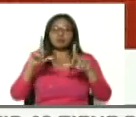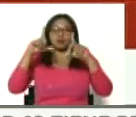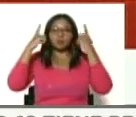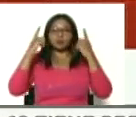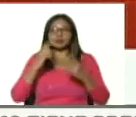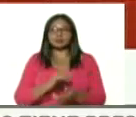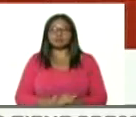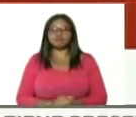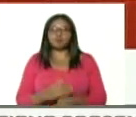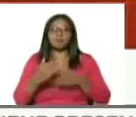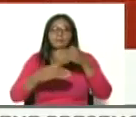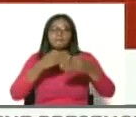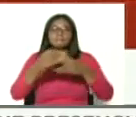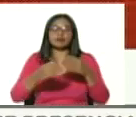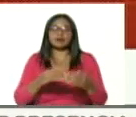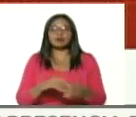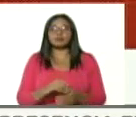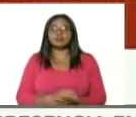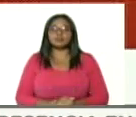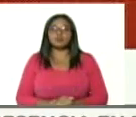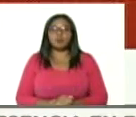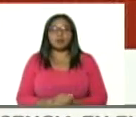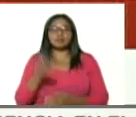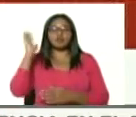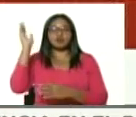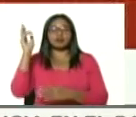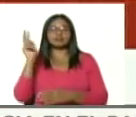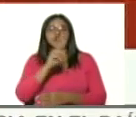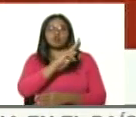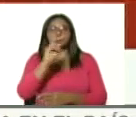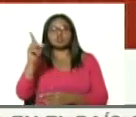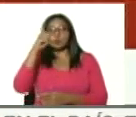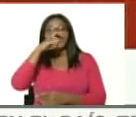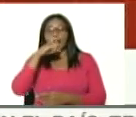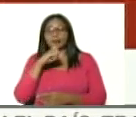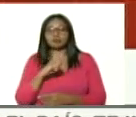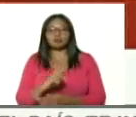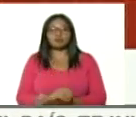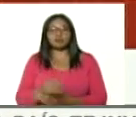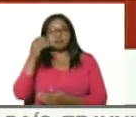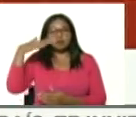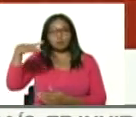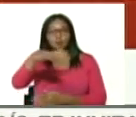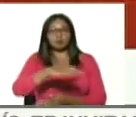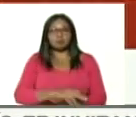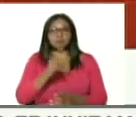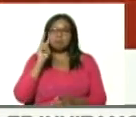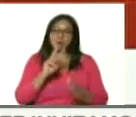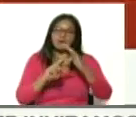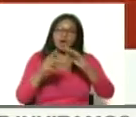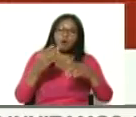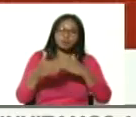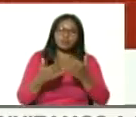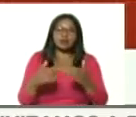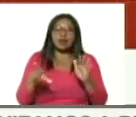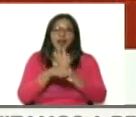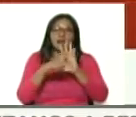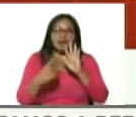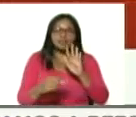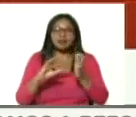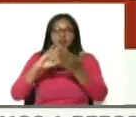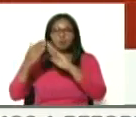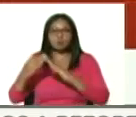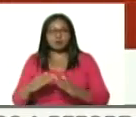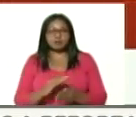¿Cómo marcha el proceso del Congreso Bicentenario de los Pueblos? ¿Cómo visualizan ustedes la ley de las comunas,